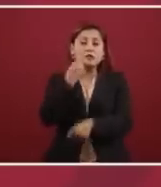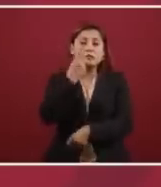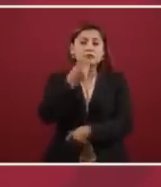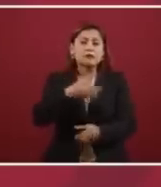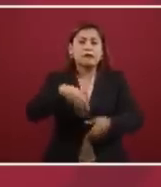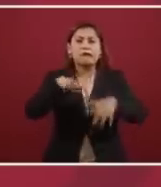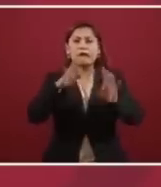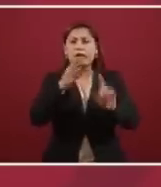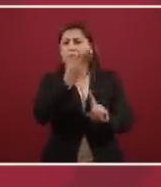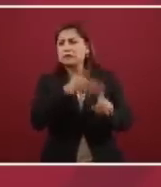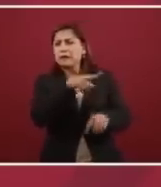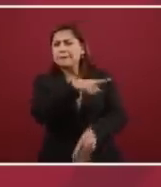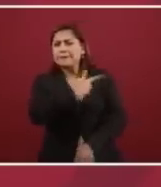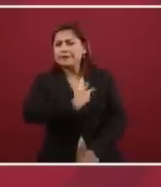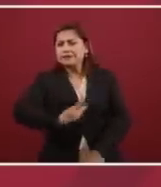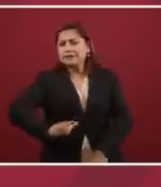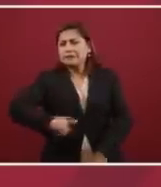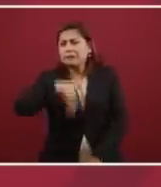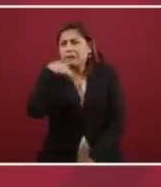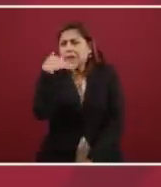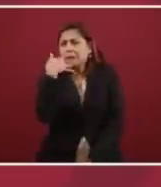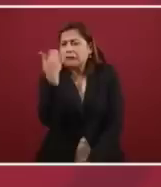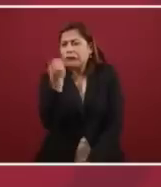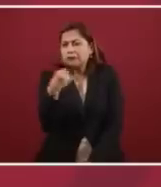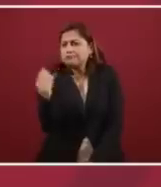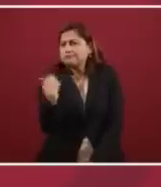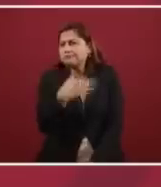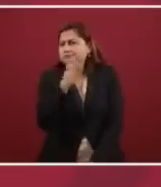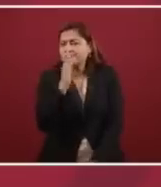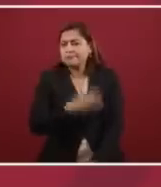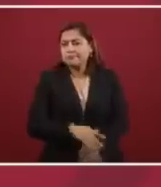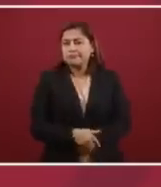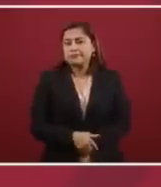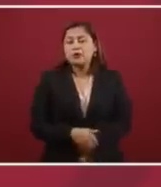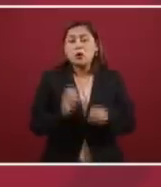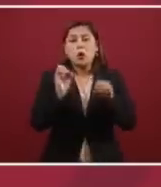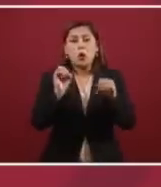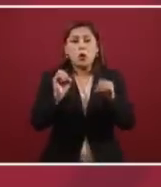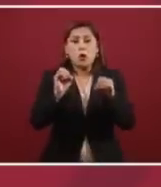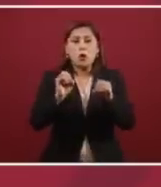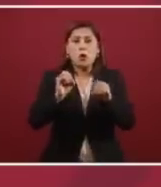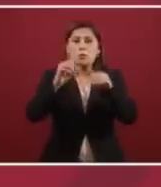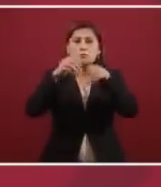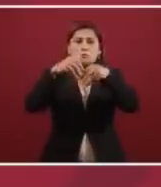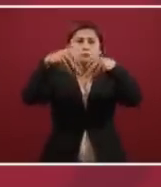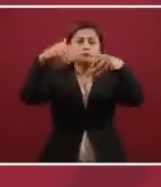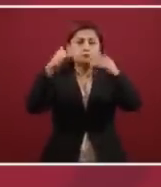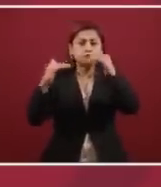corrupto o hay corrupción arriba